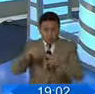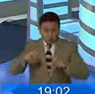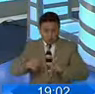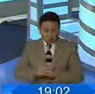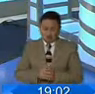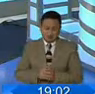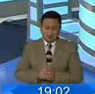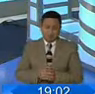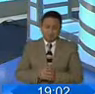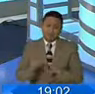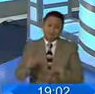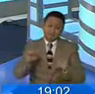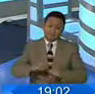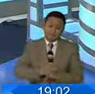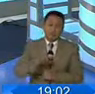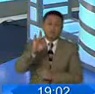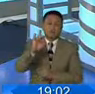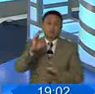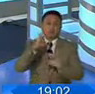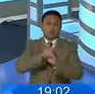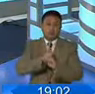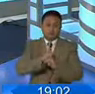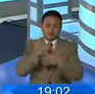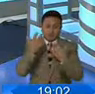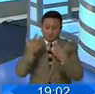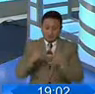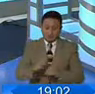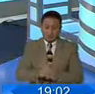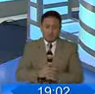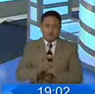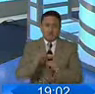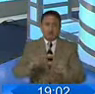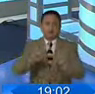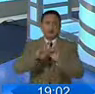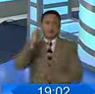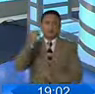Esperemos que a las 8 de la noche, a más tardar, tengamos los resultados de este conteo. Vamos.